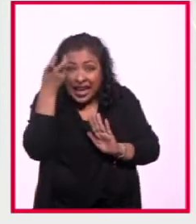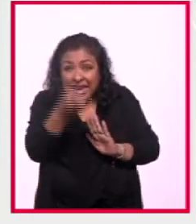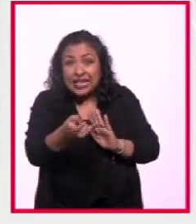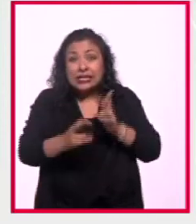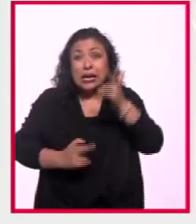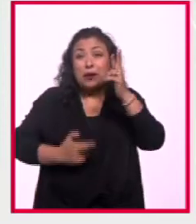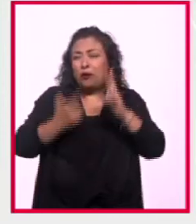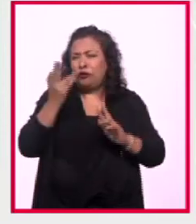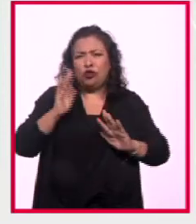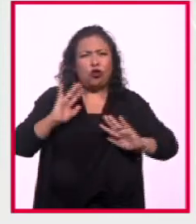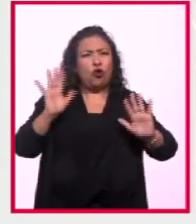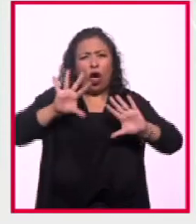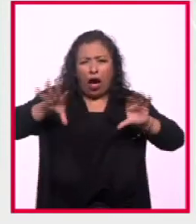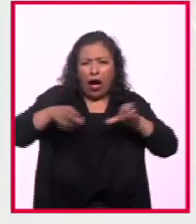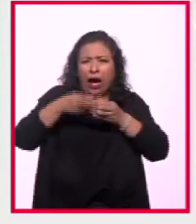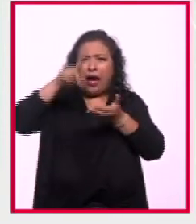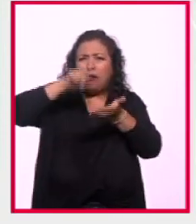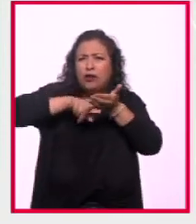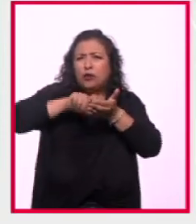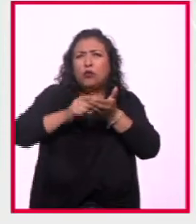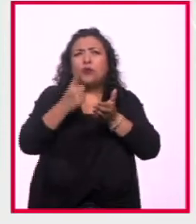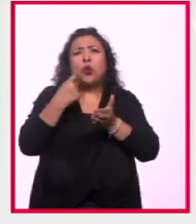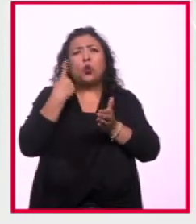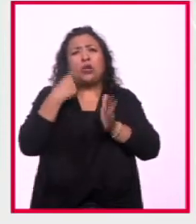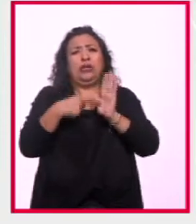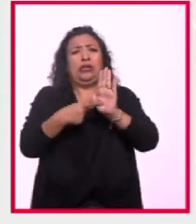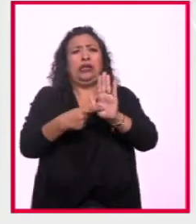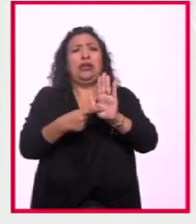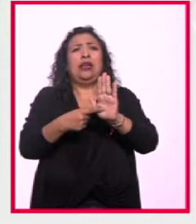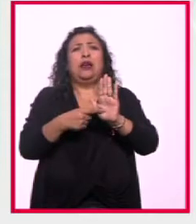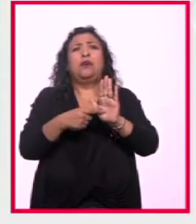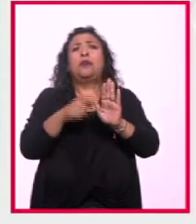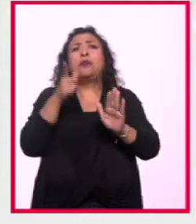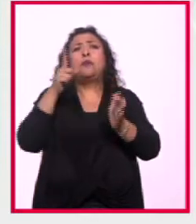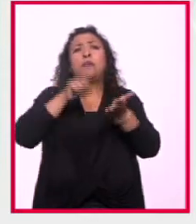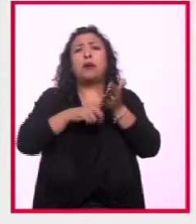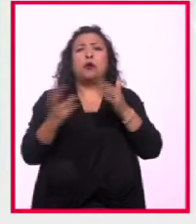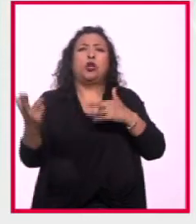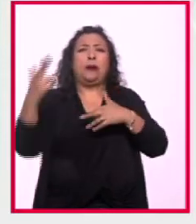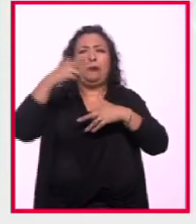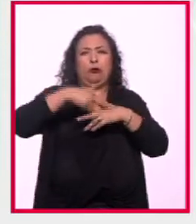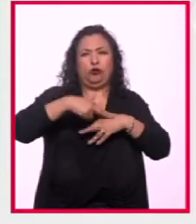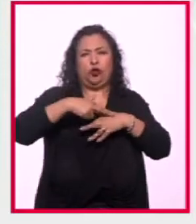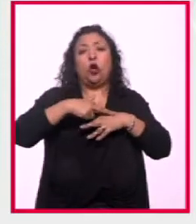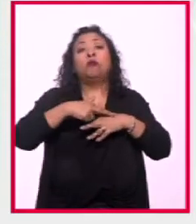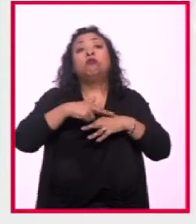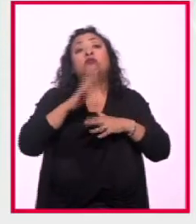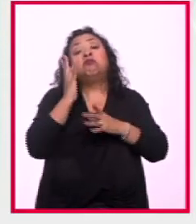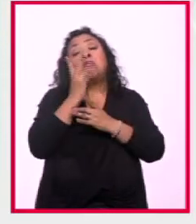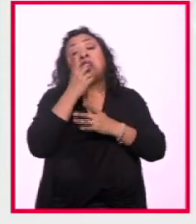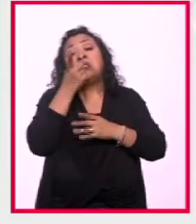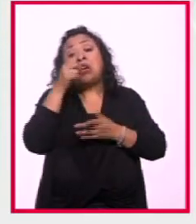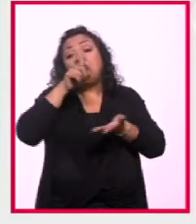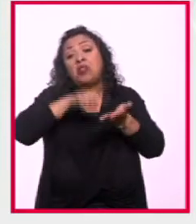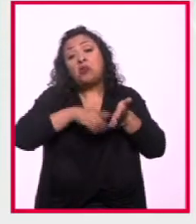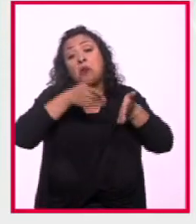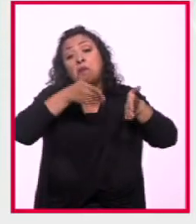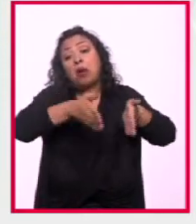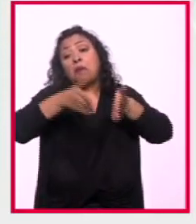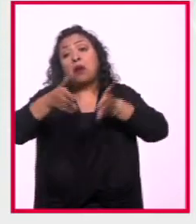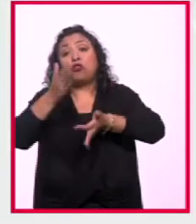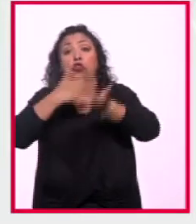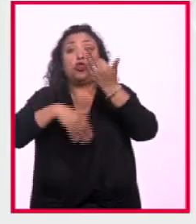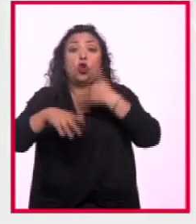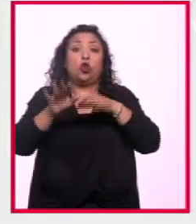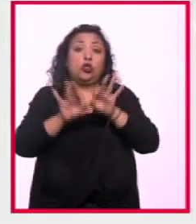revolución en donde todos cabían y en donde el máximo símbolo está en el monumento a la revolución donde supuestamente deberían de estar enterrados todos